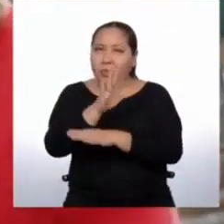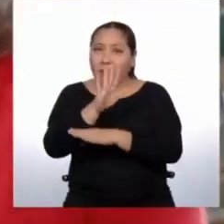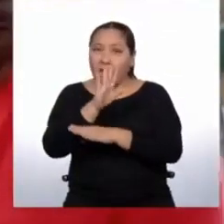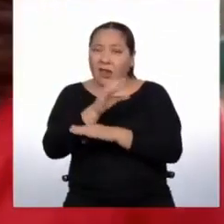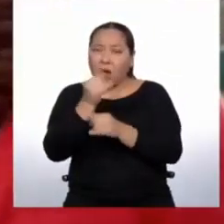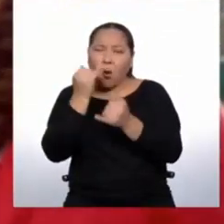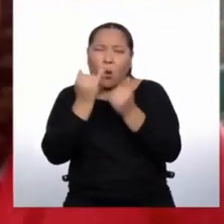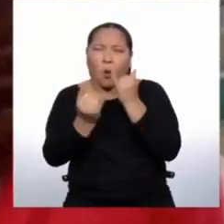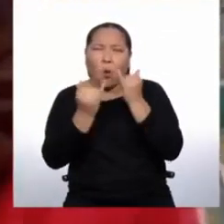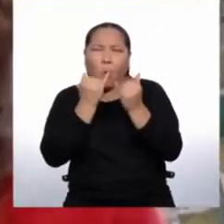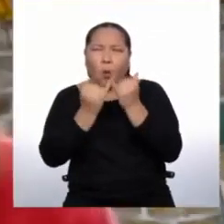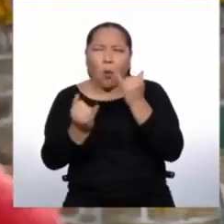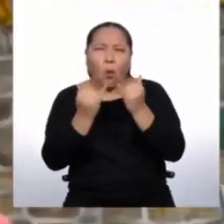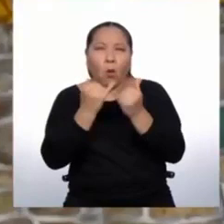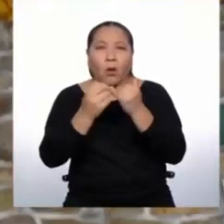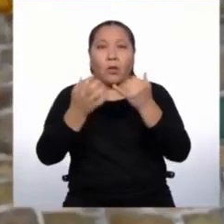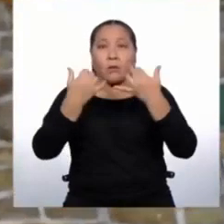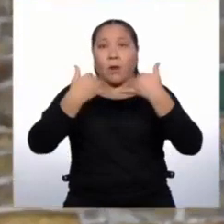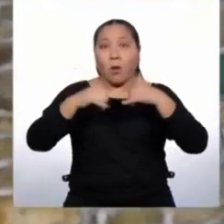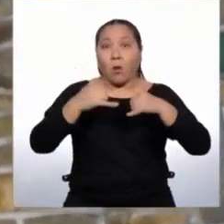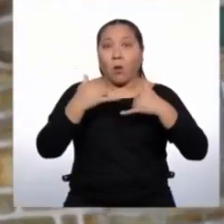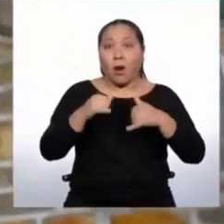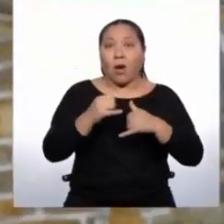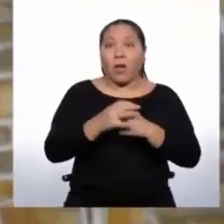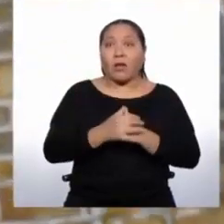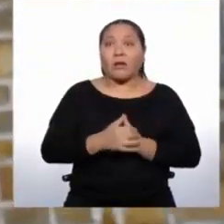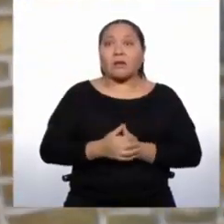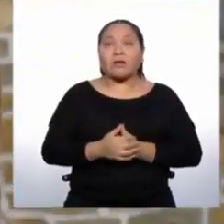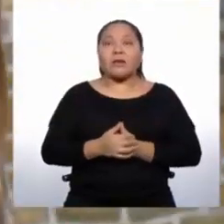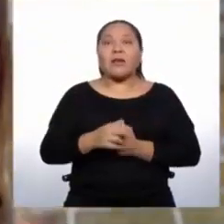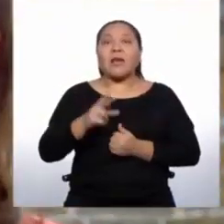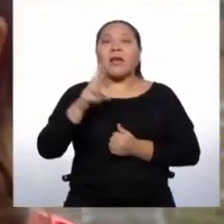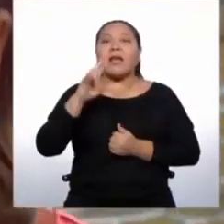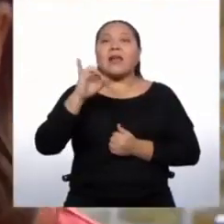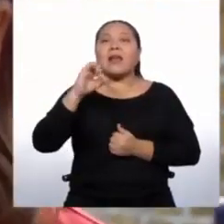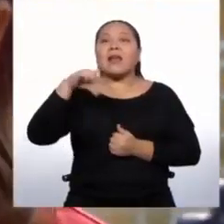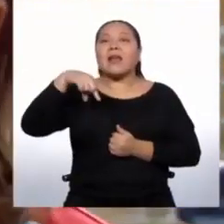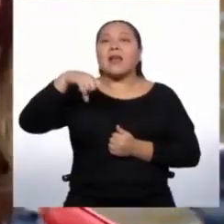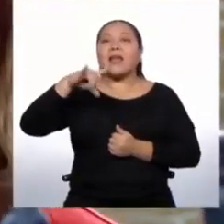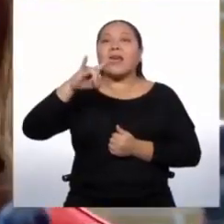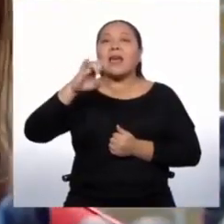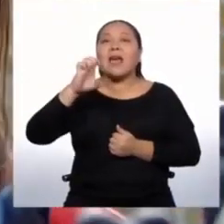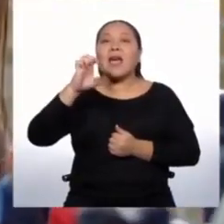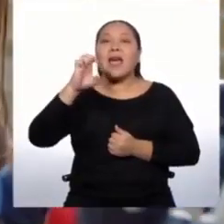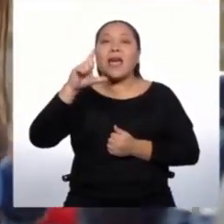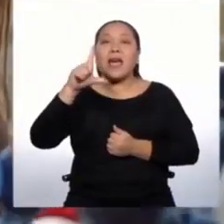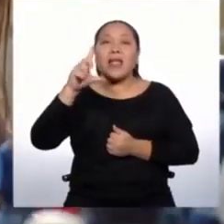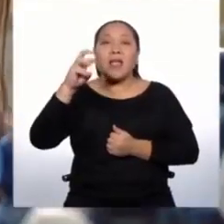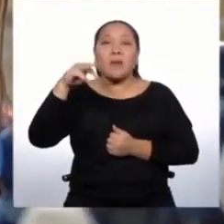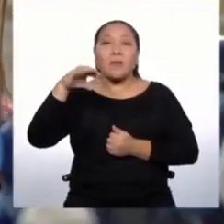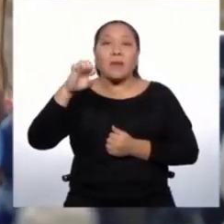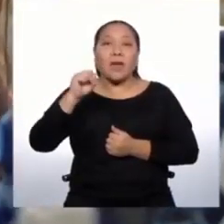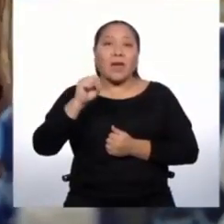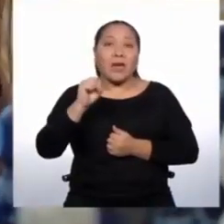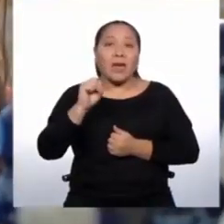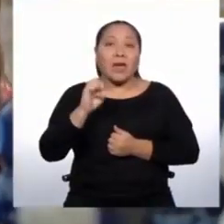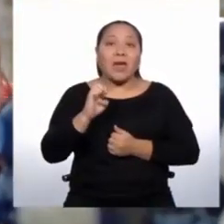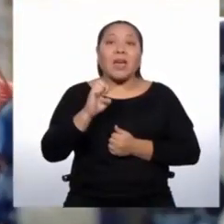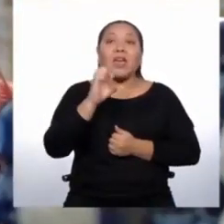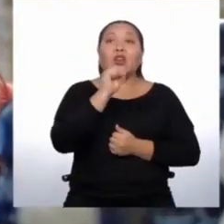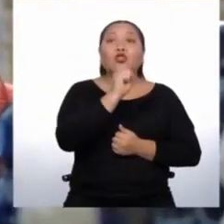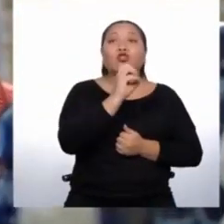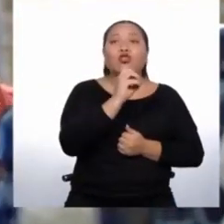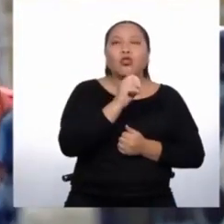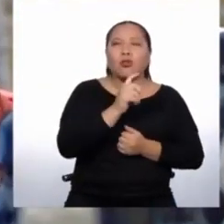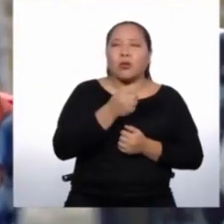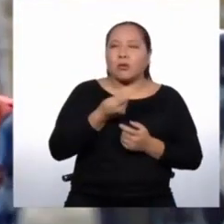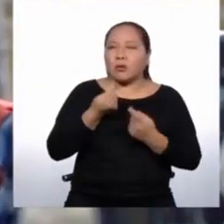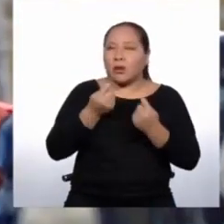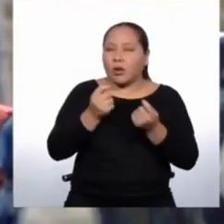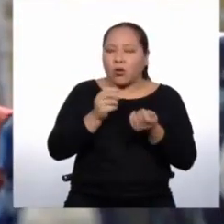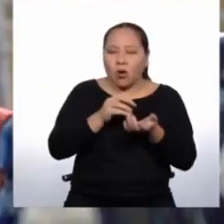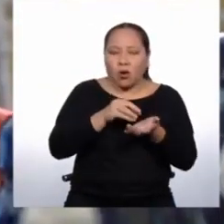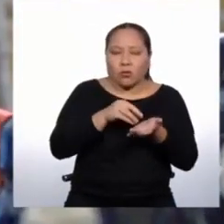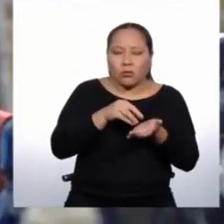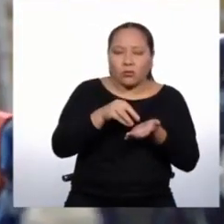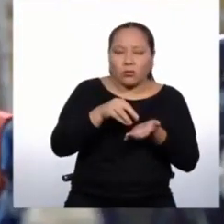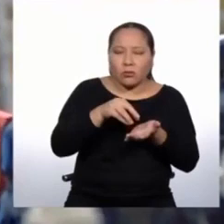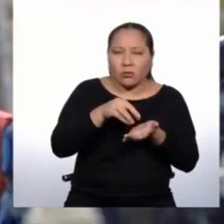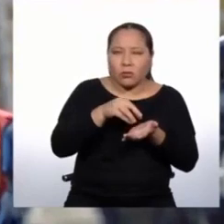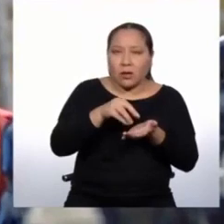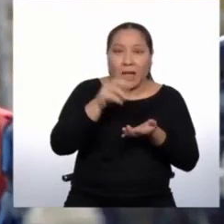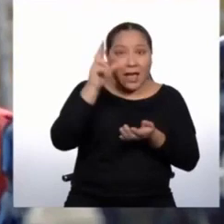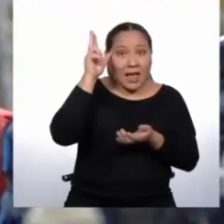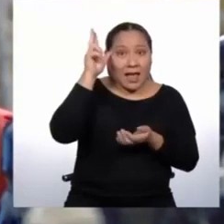que disputaban Riquelme y de Soto, este último hizo el ademán de mover el caballo. Pero el Inca,